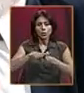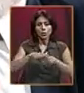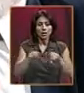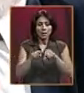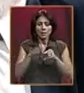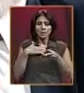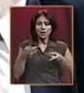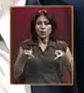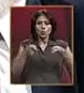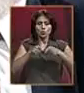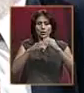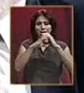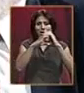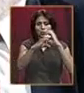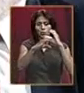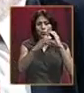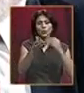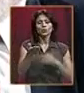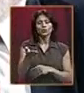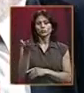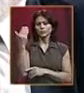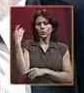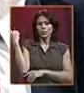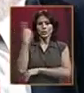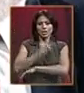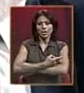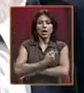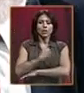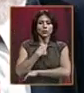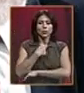otro día estaba abordando